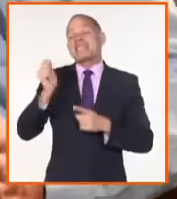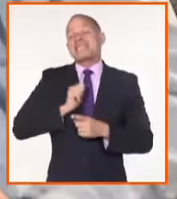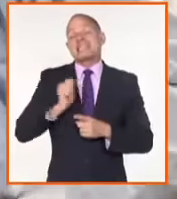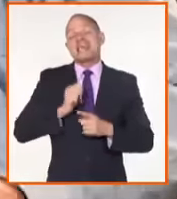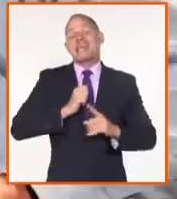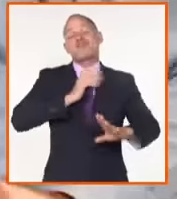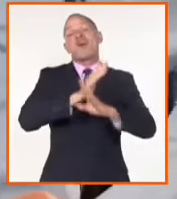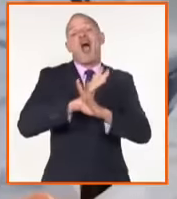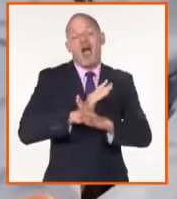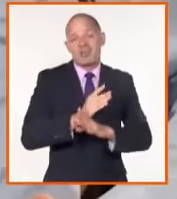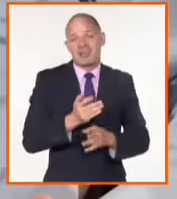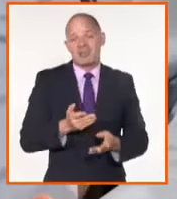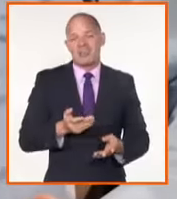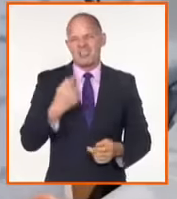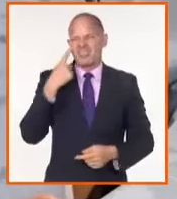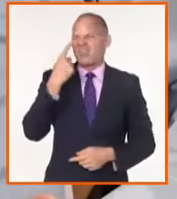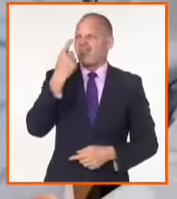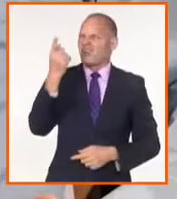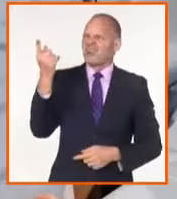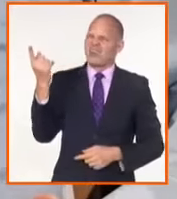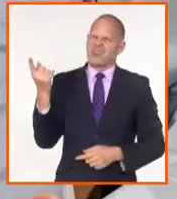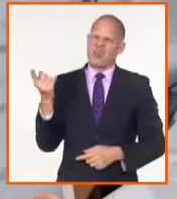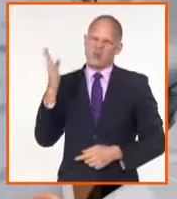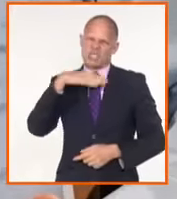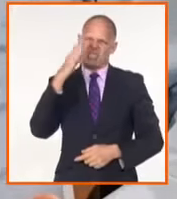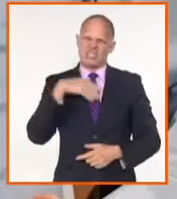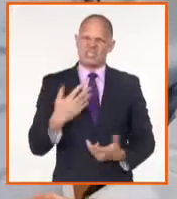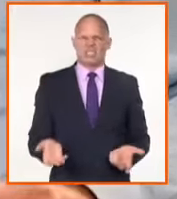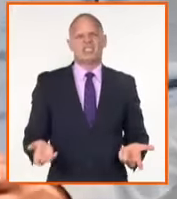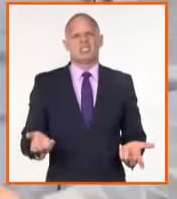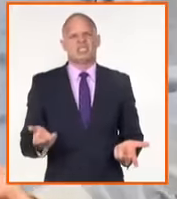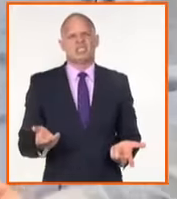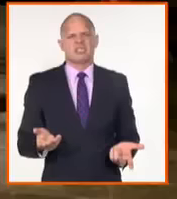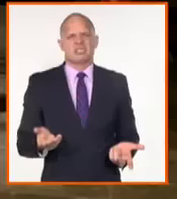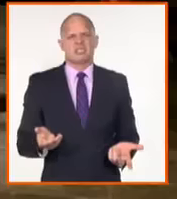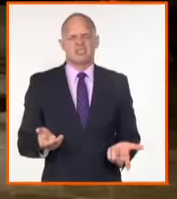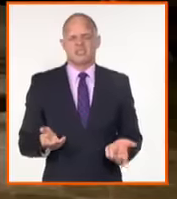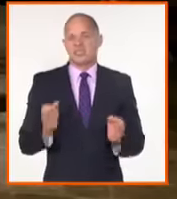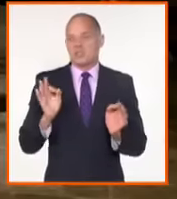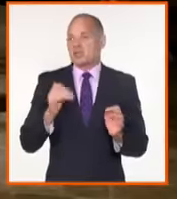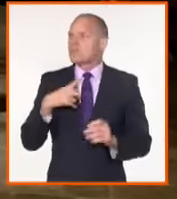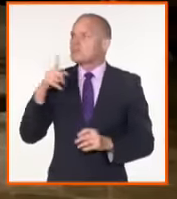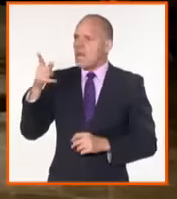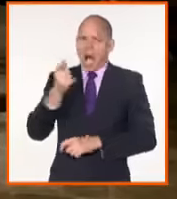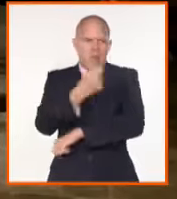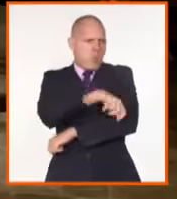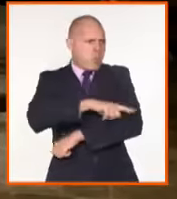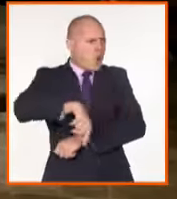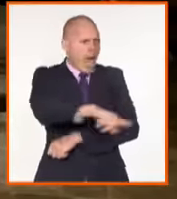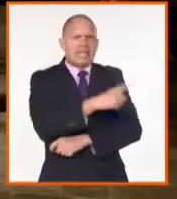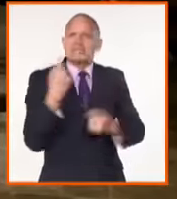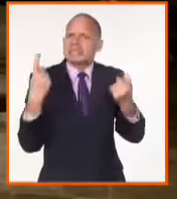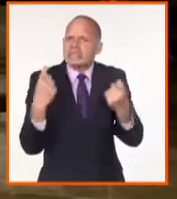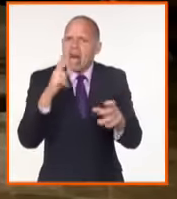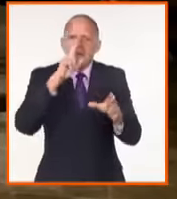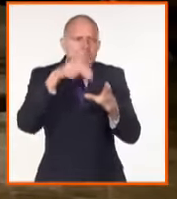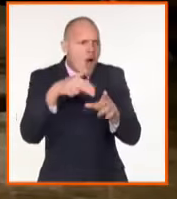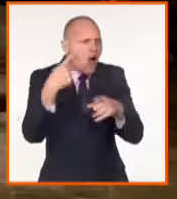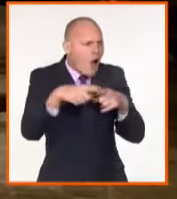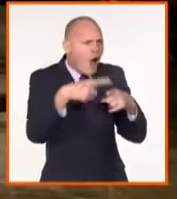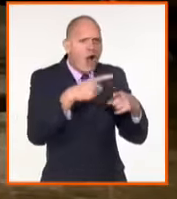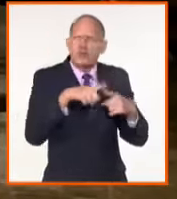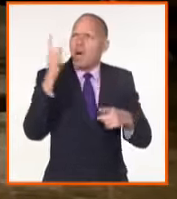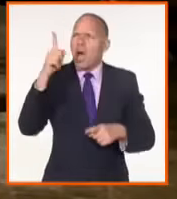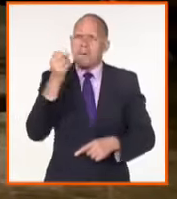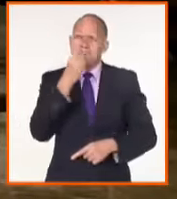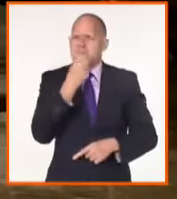puede esperar de gente que actúen de esa manera? Y que condenen a un pueblo a vivir con limitaciones.